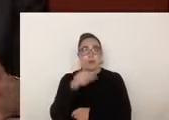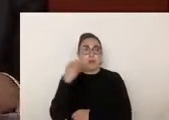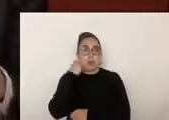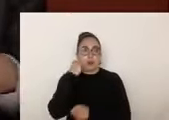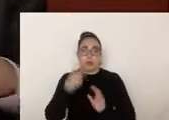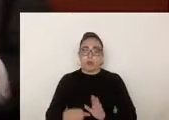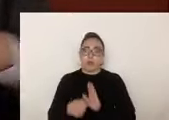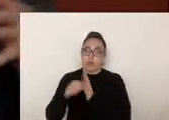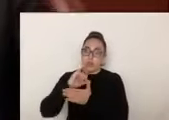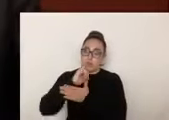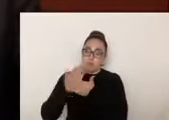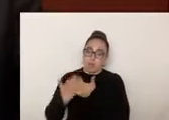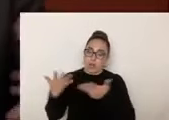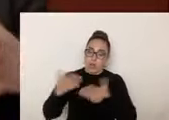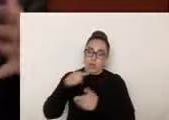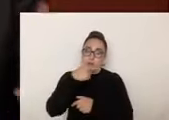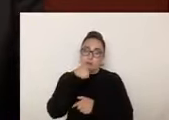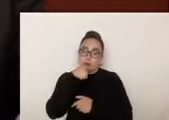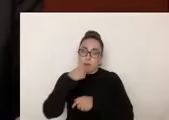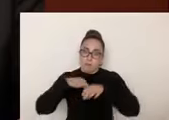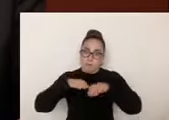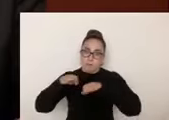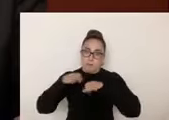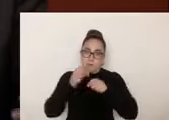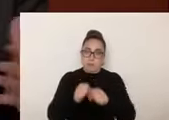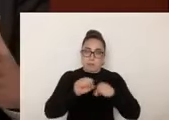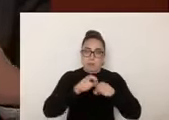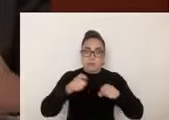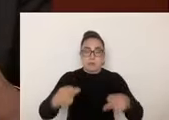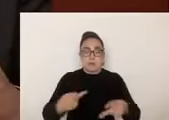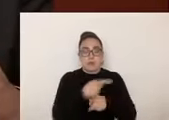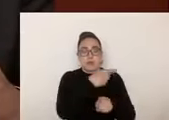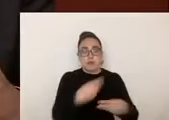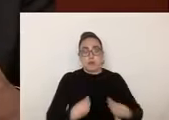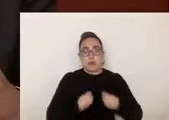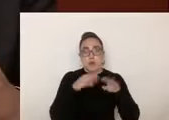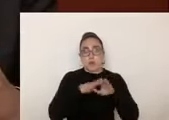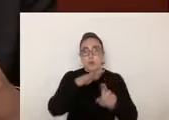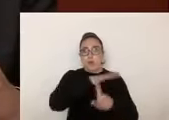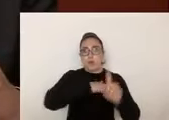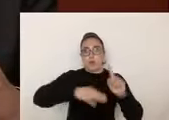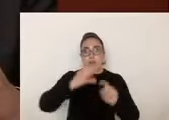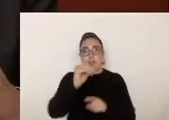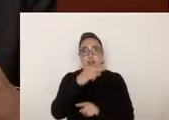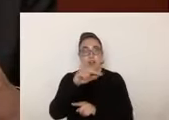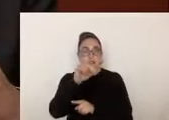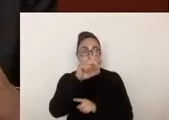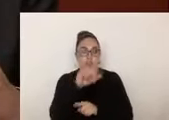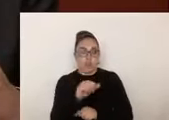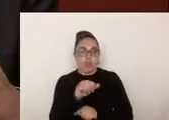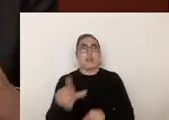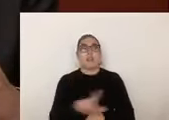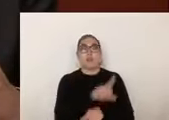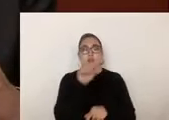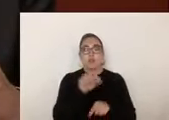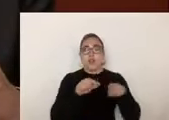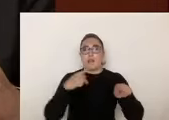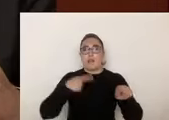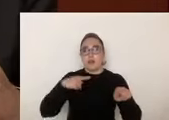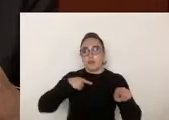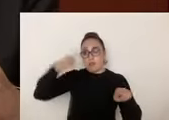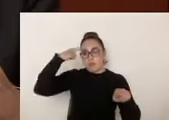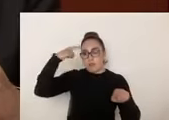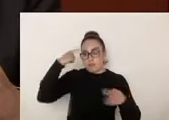el que explicaba cómo era la vida dentro de la Cañada Real y cuáles eran las circunstancias que le habían llevado a esta persona a realizar los